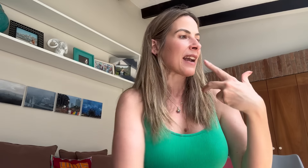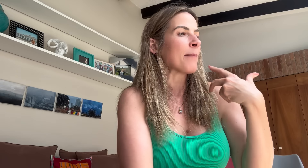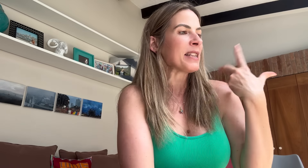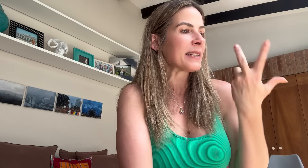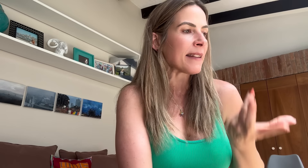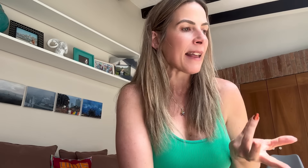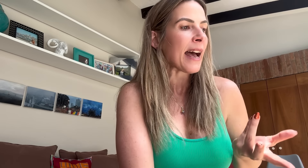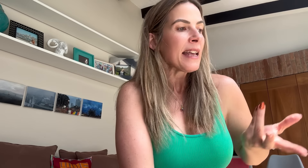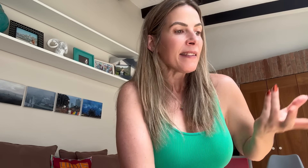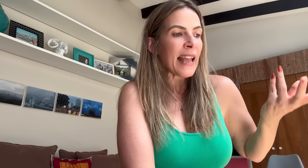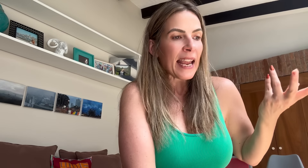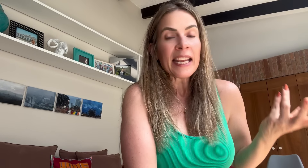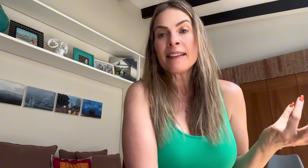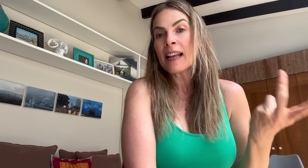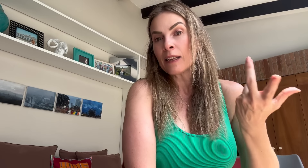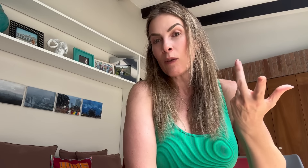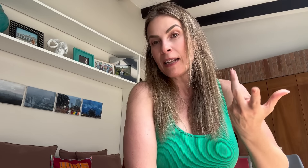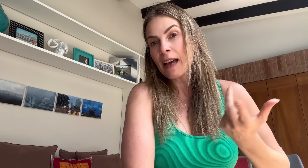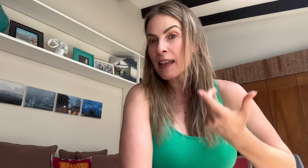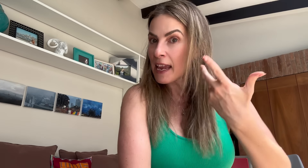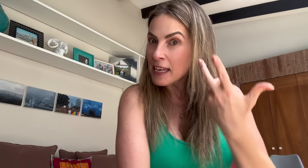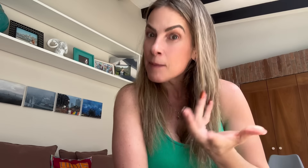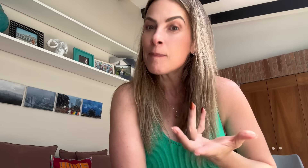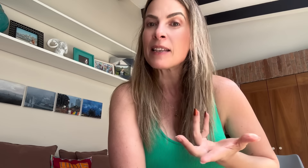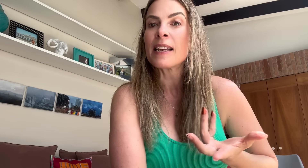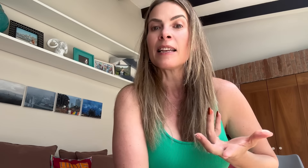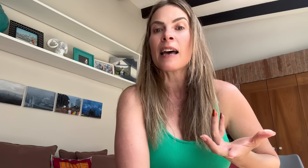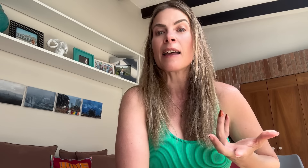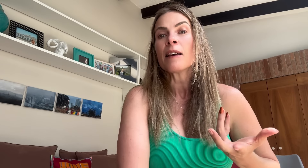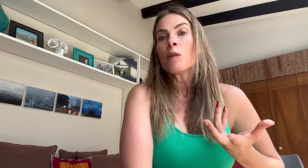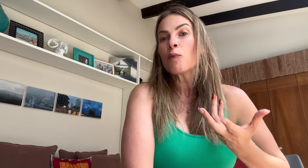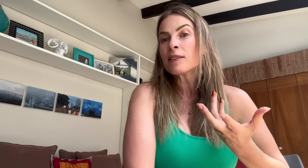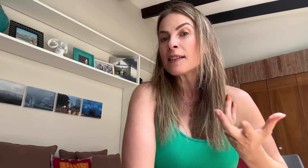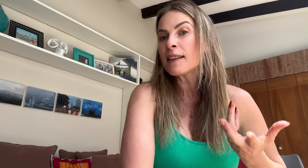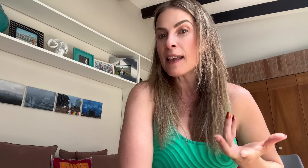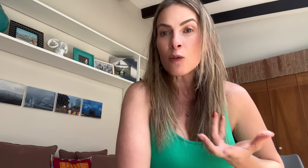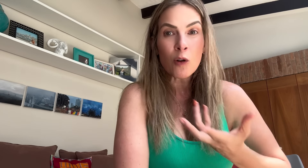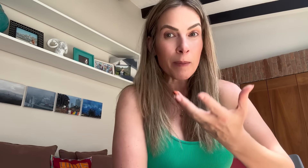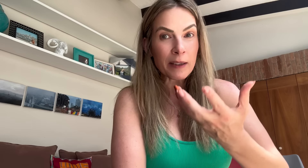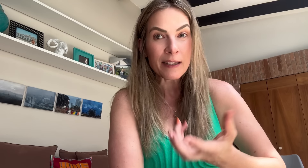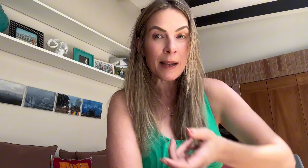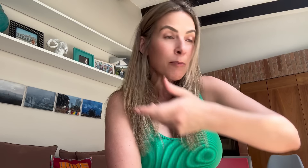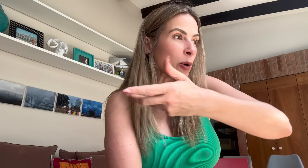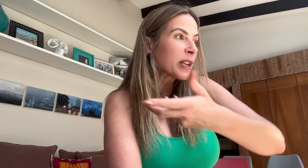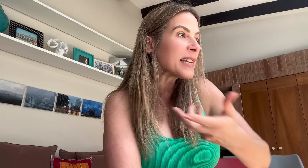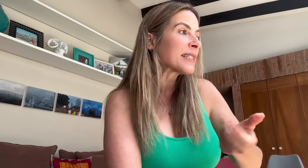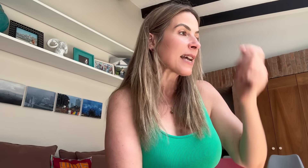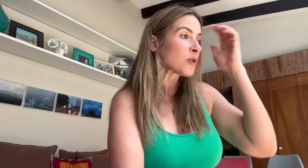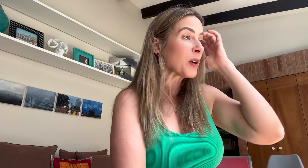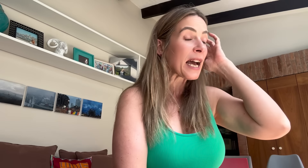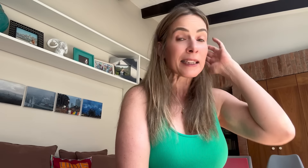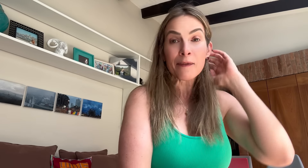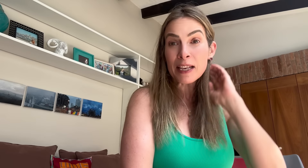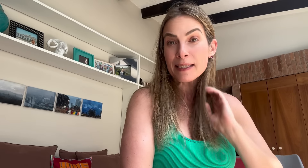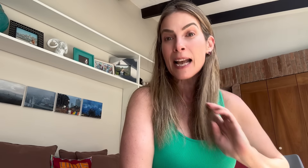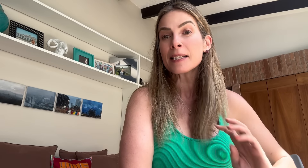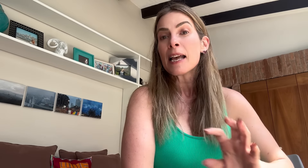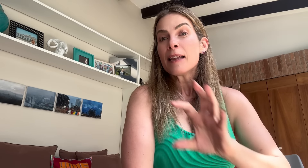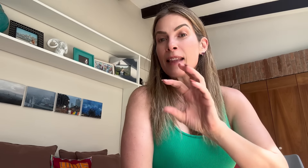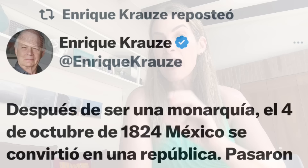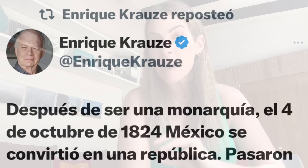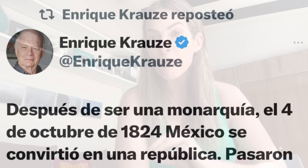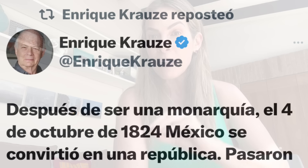la camiseta de intelectualidad, de imparcialidad, pues decidieron convertirse en porristas o en